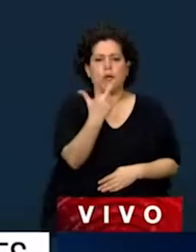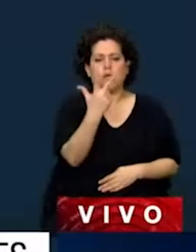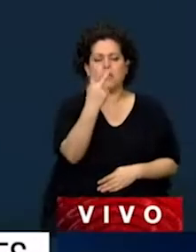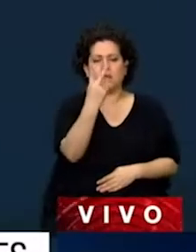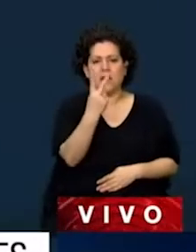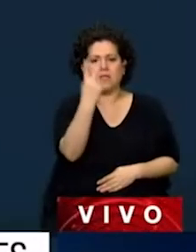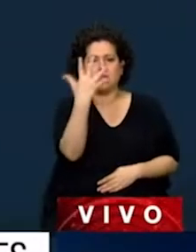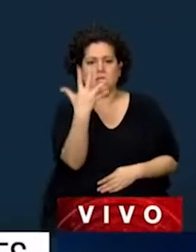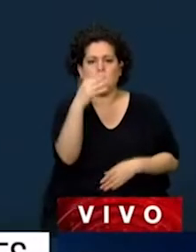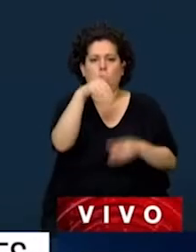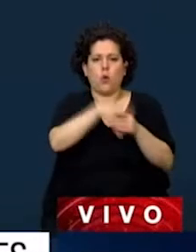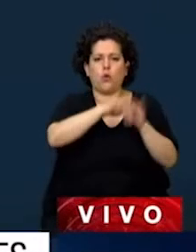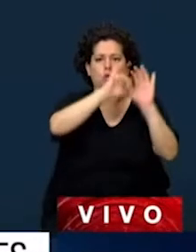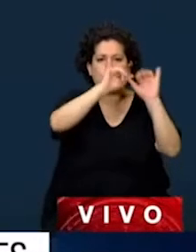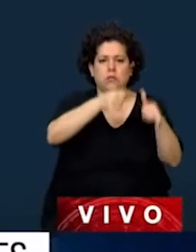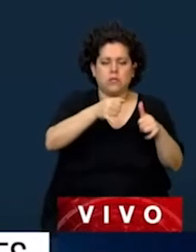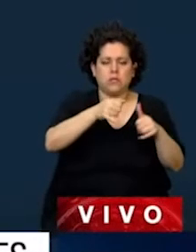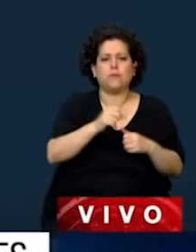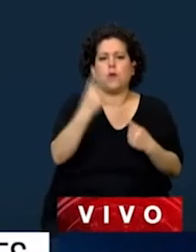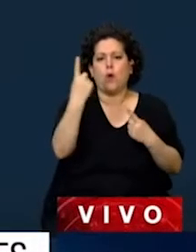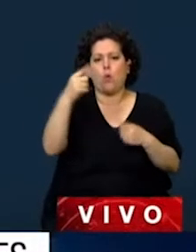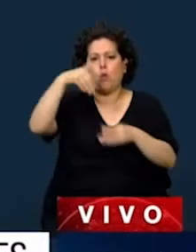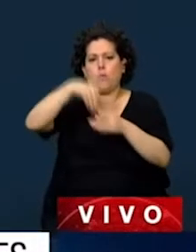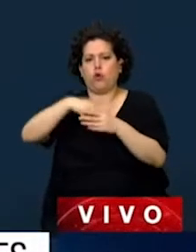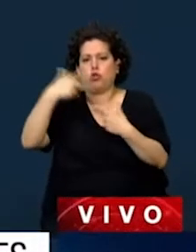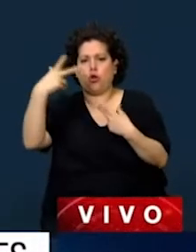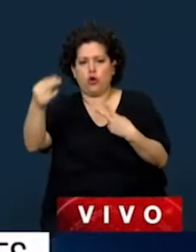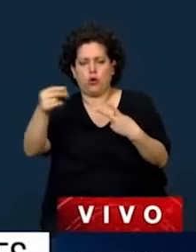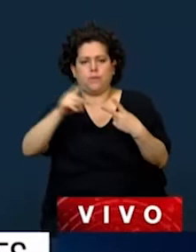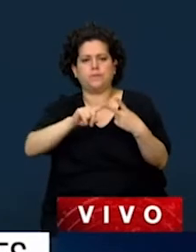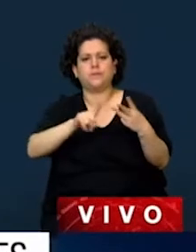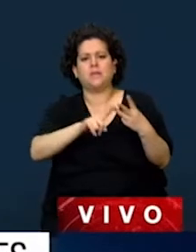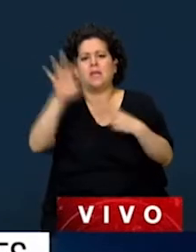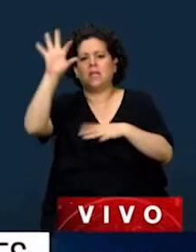225 afirmativos, 1 negativo,